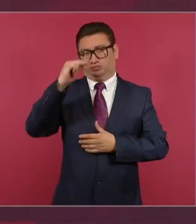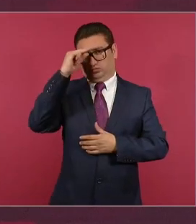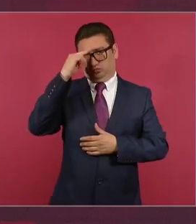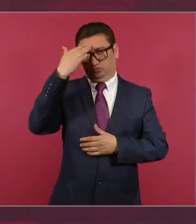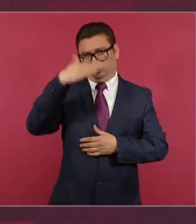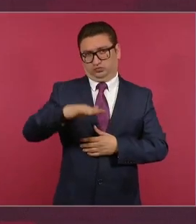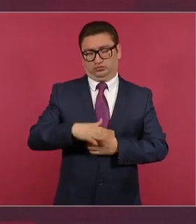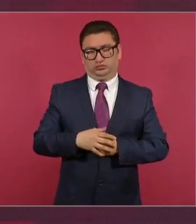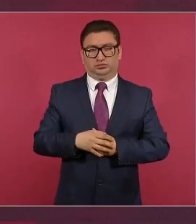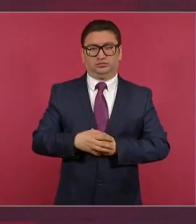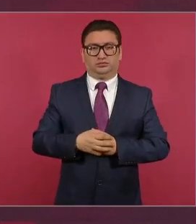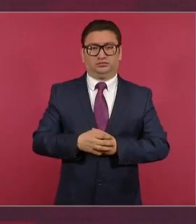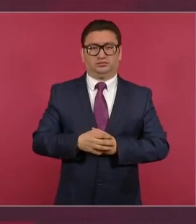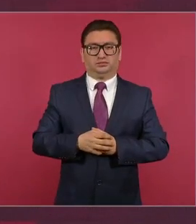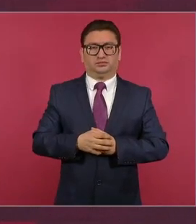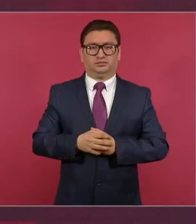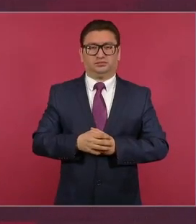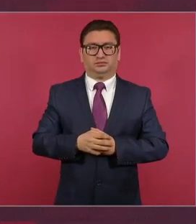que